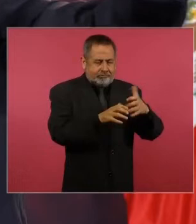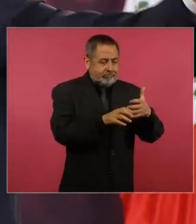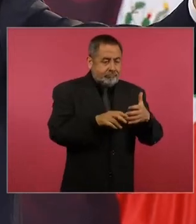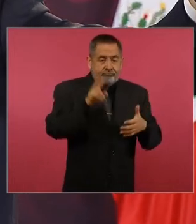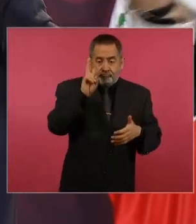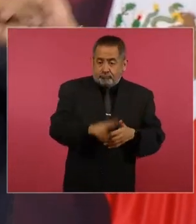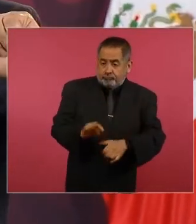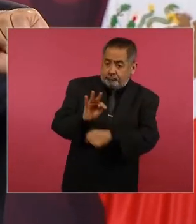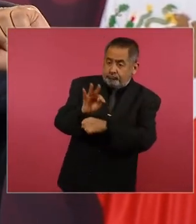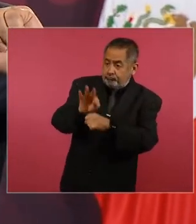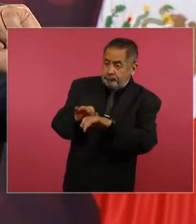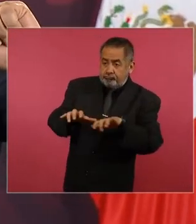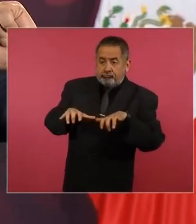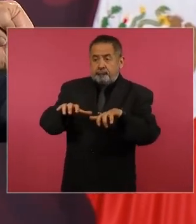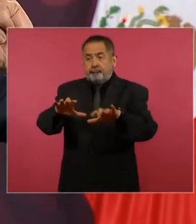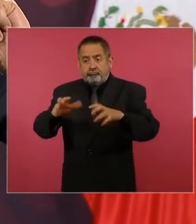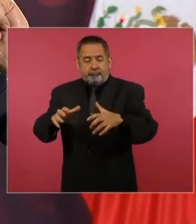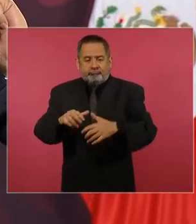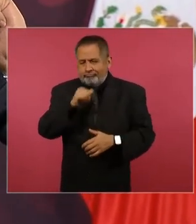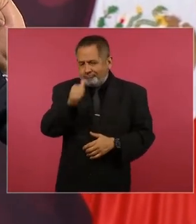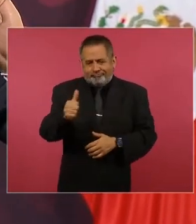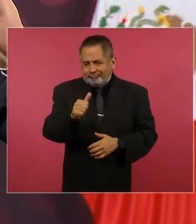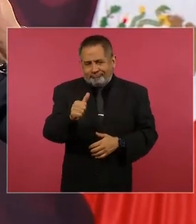al pueblo,